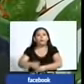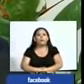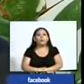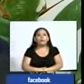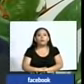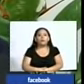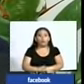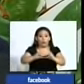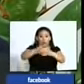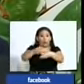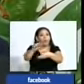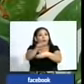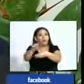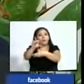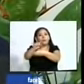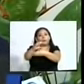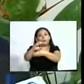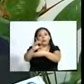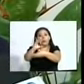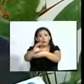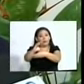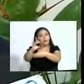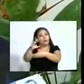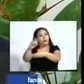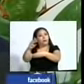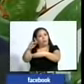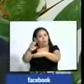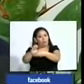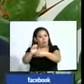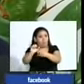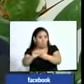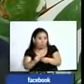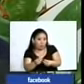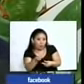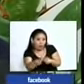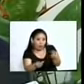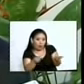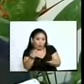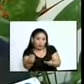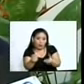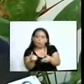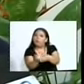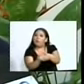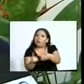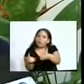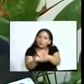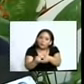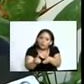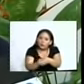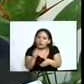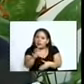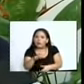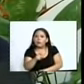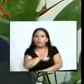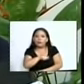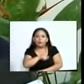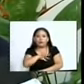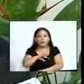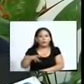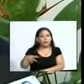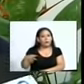Estos grupos SECOME lo que pretenden es devolver el capital semilla para esos pequeños medios de vida familiares que han